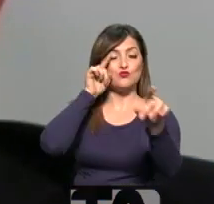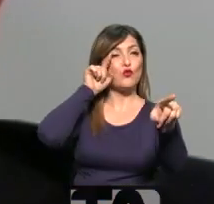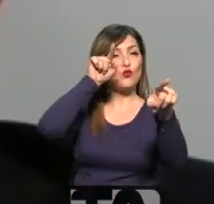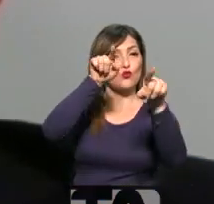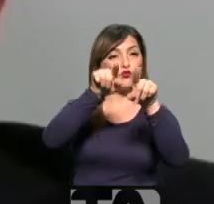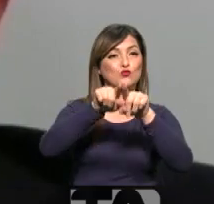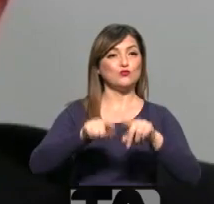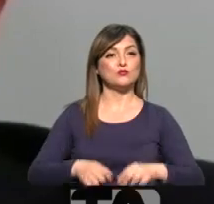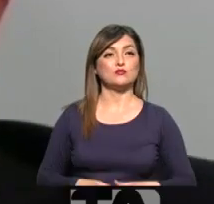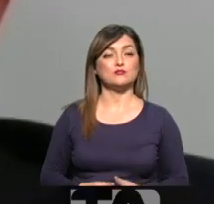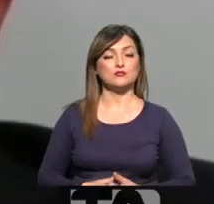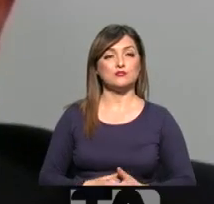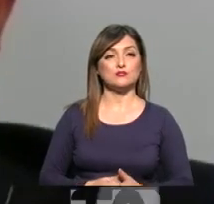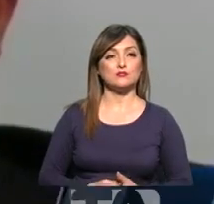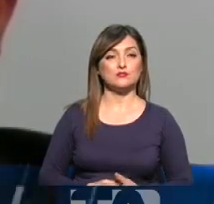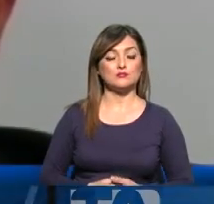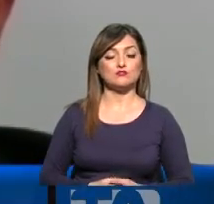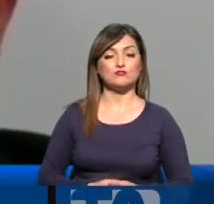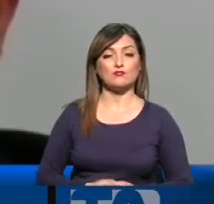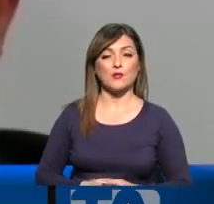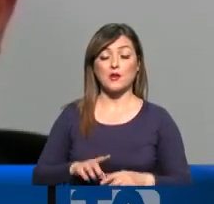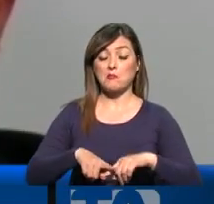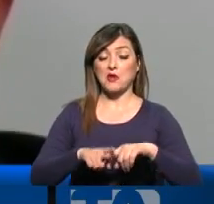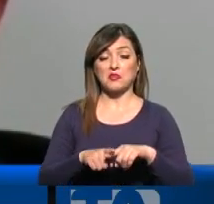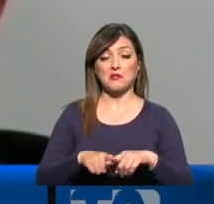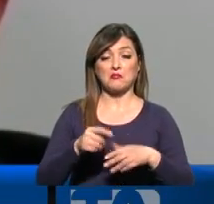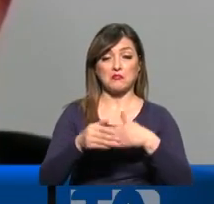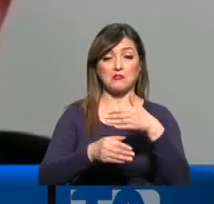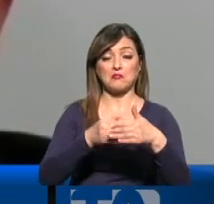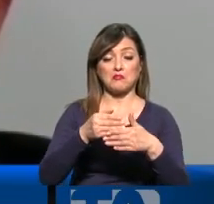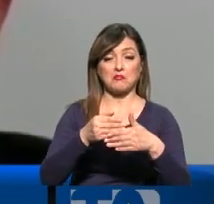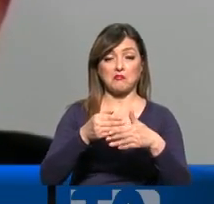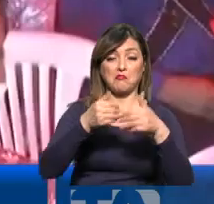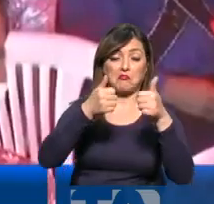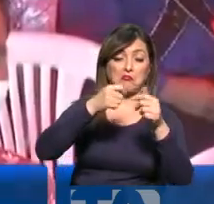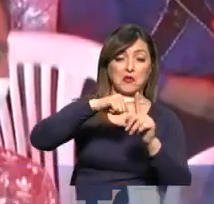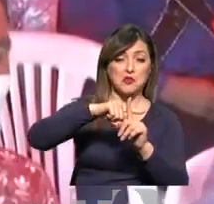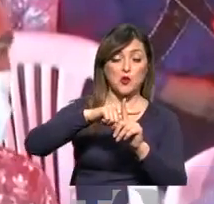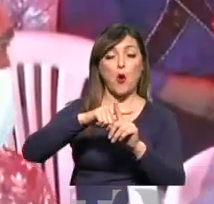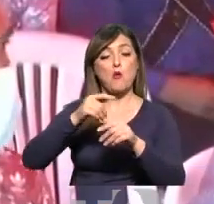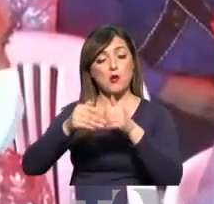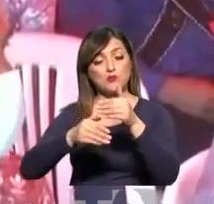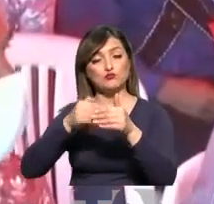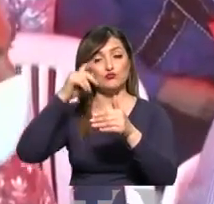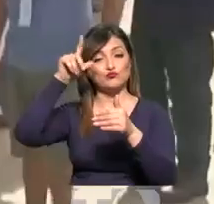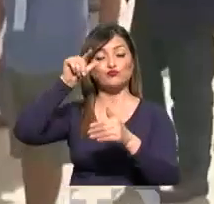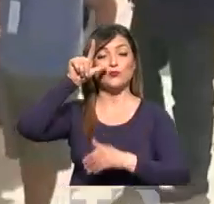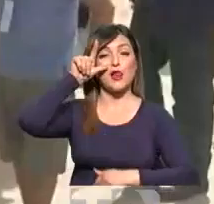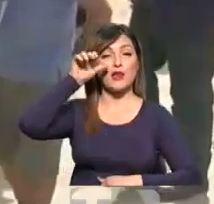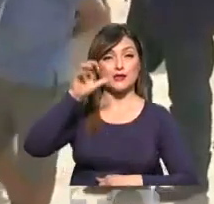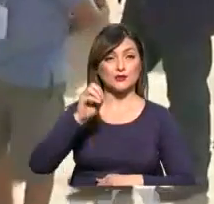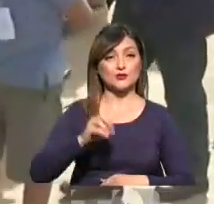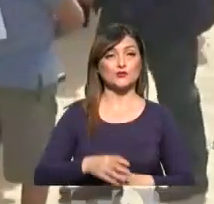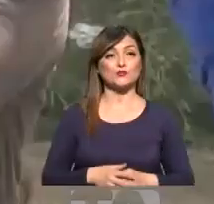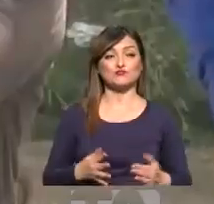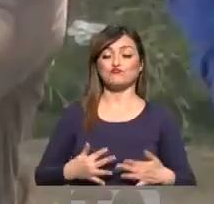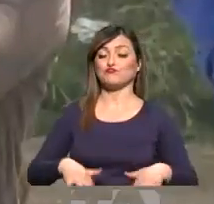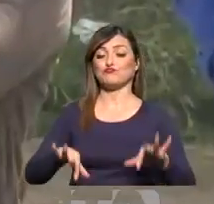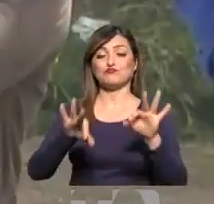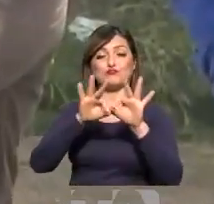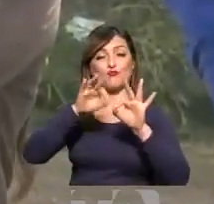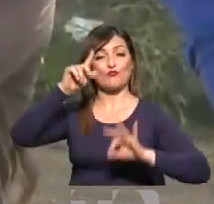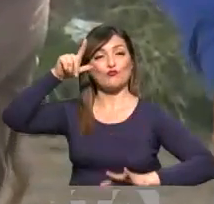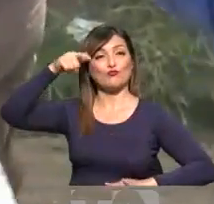cierto punto el éxito y el avance en muchos aspectos del gobierno de Guillermo Lasso. En materia de gobernabilidad, un punto importante,